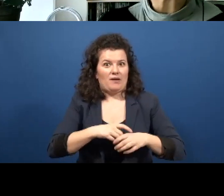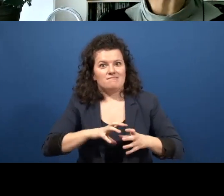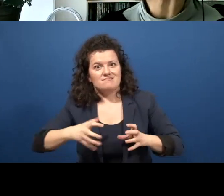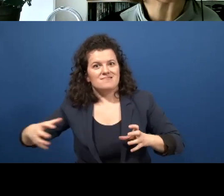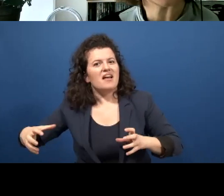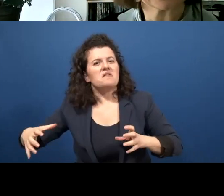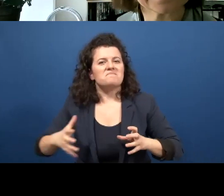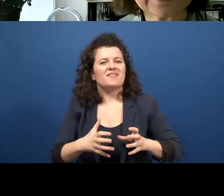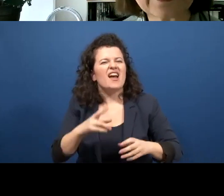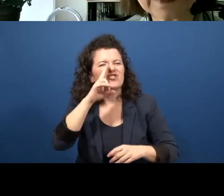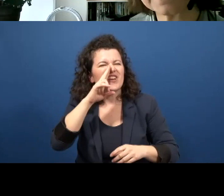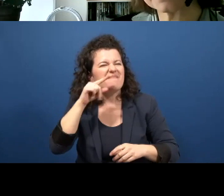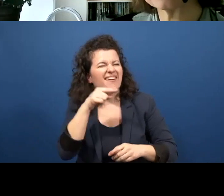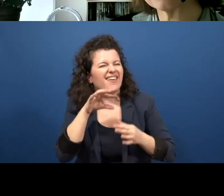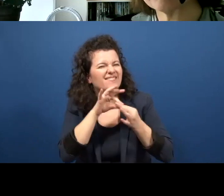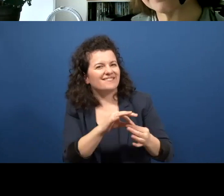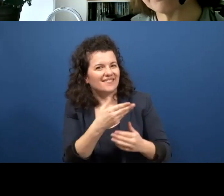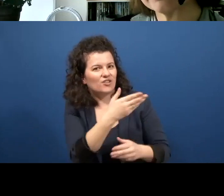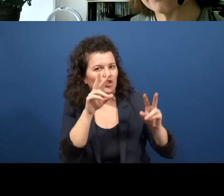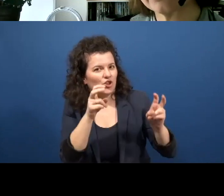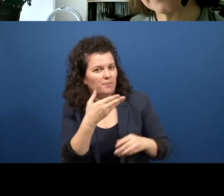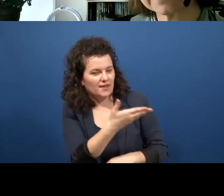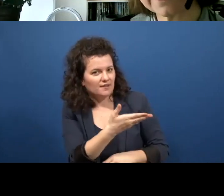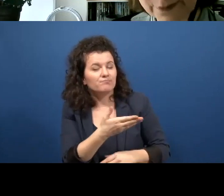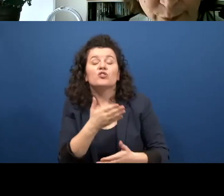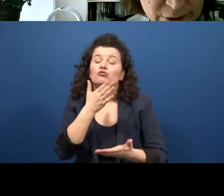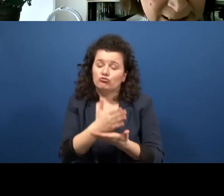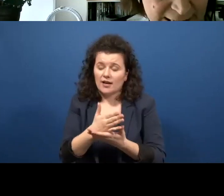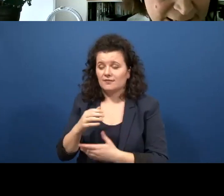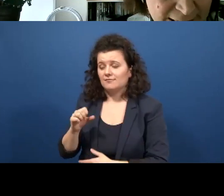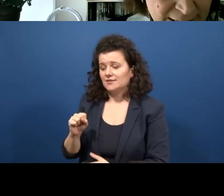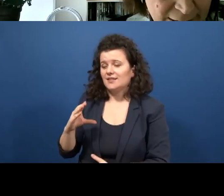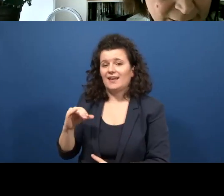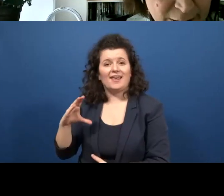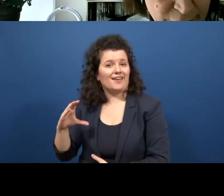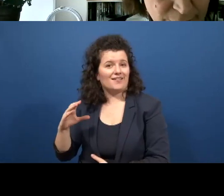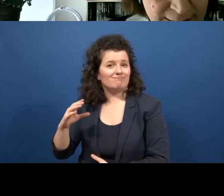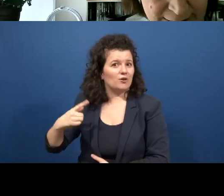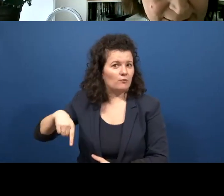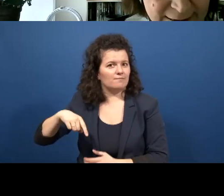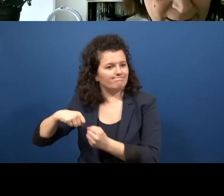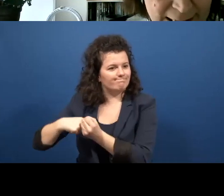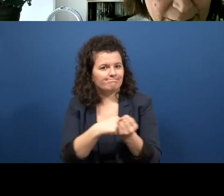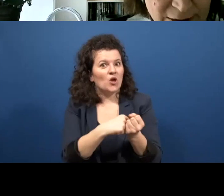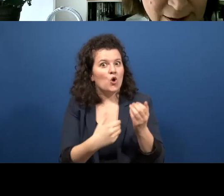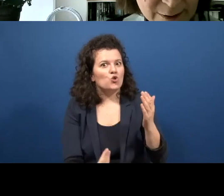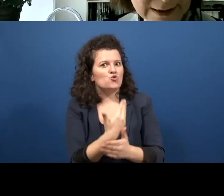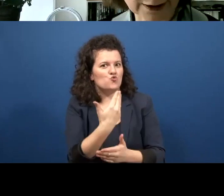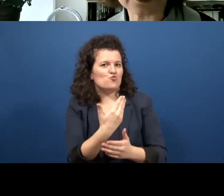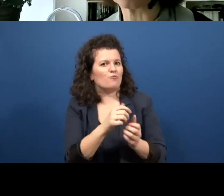esto porque ya Jemima lo mencionó, pero de hecho nosotros participamos en